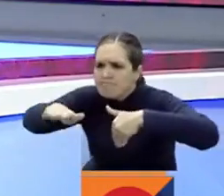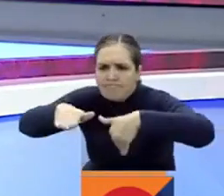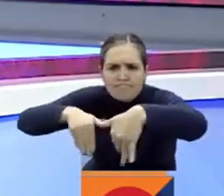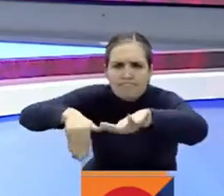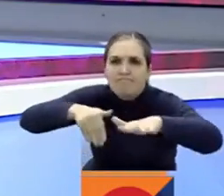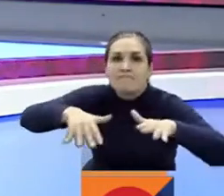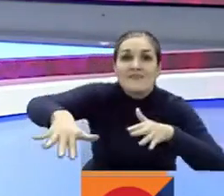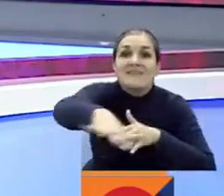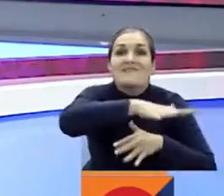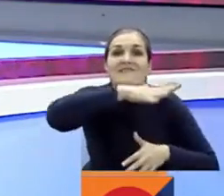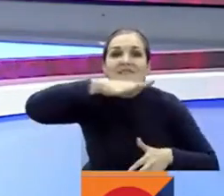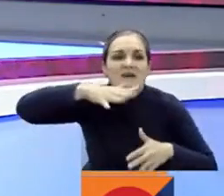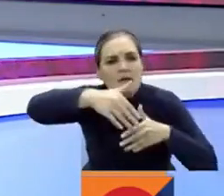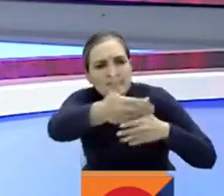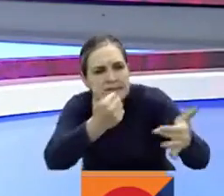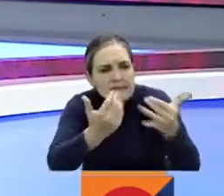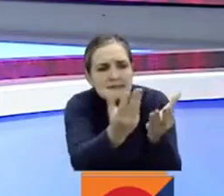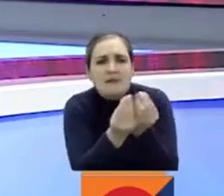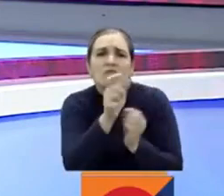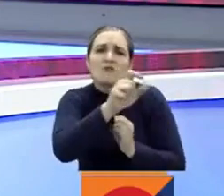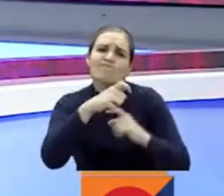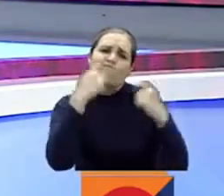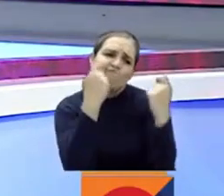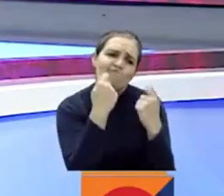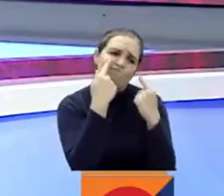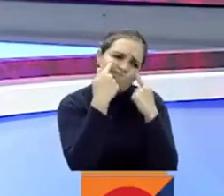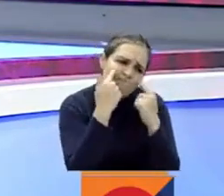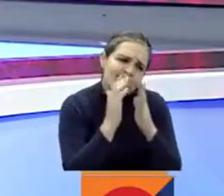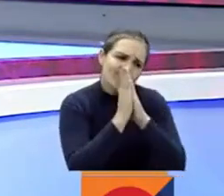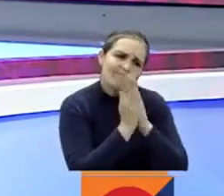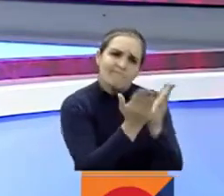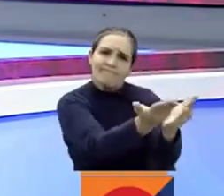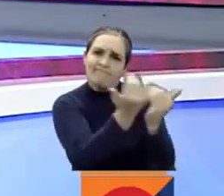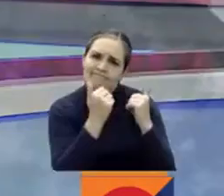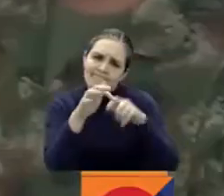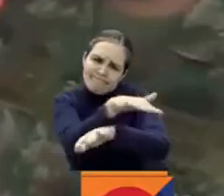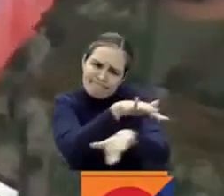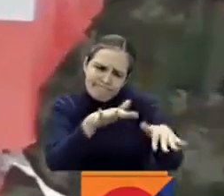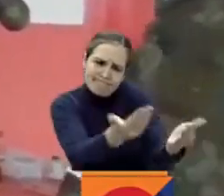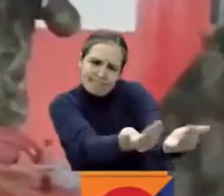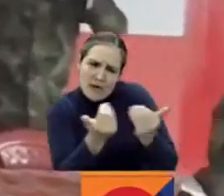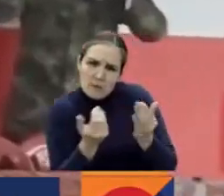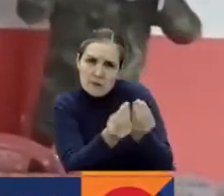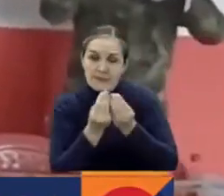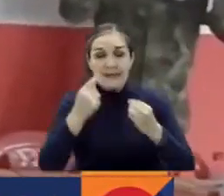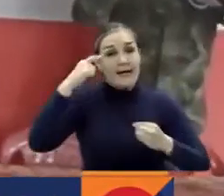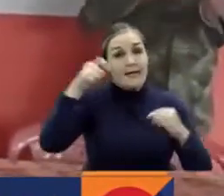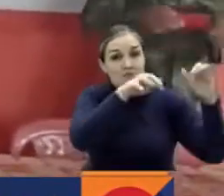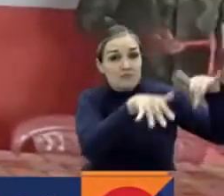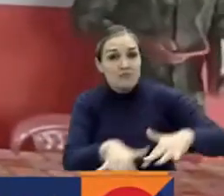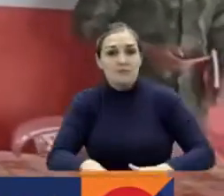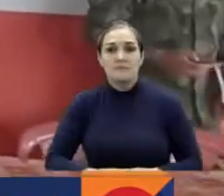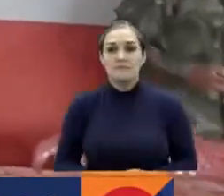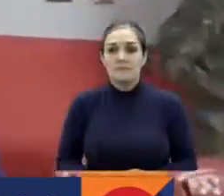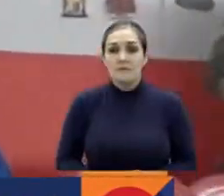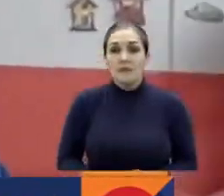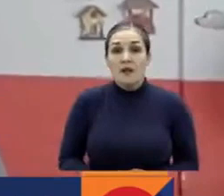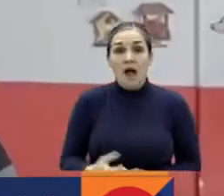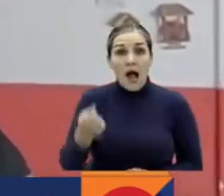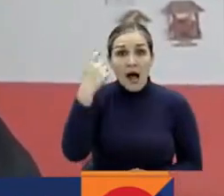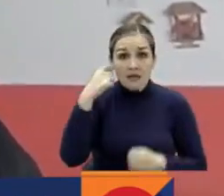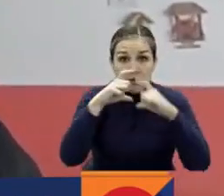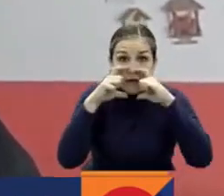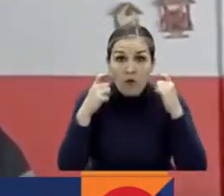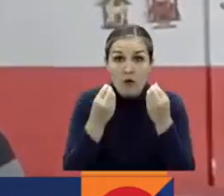de sensibilización para que las personas dejen las zonas de mayor riesgo. ¿Y ustedes ayer les entregaron los tapabocas?